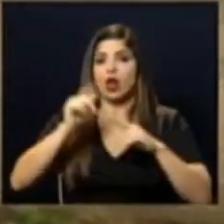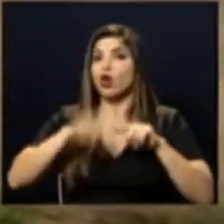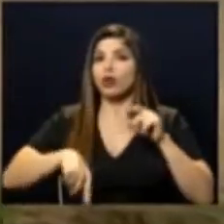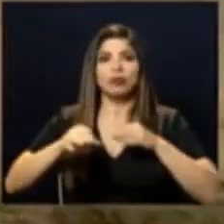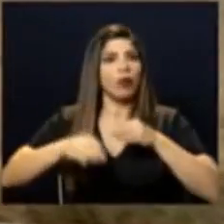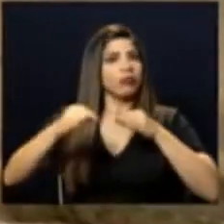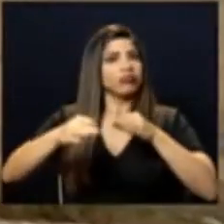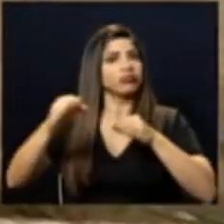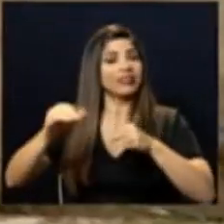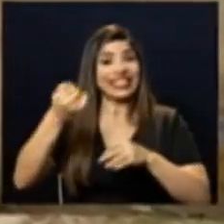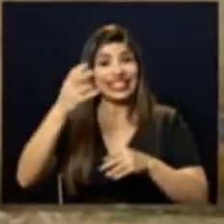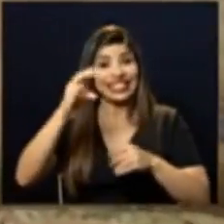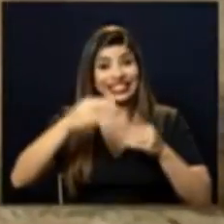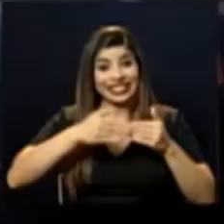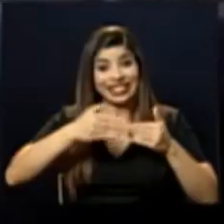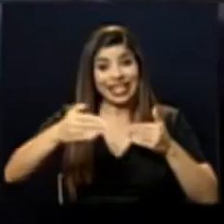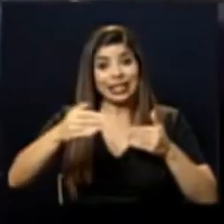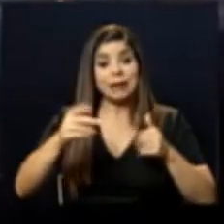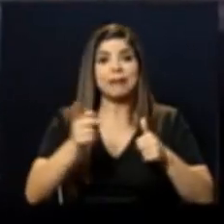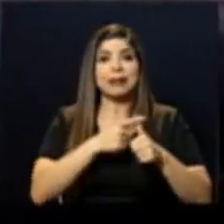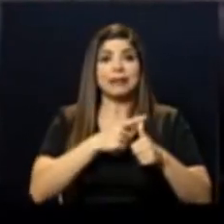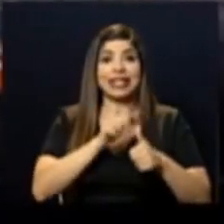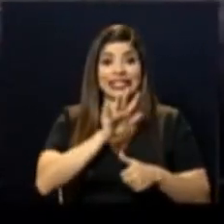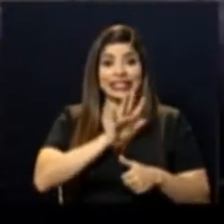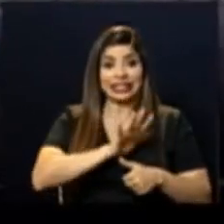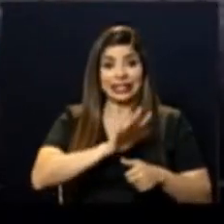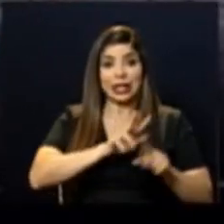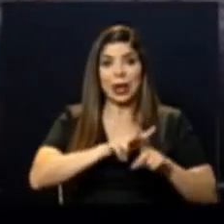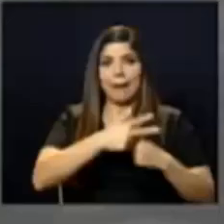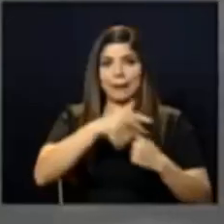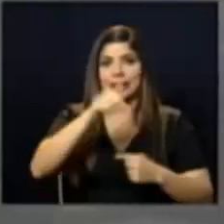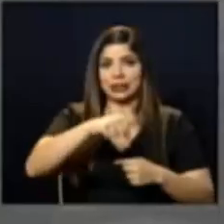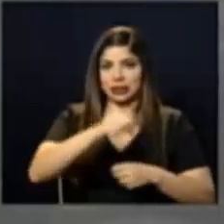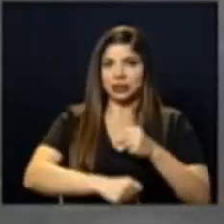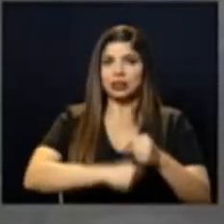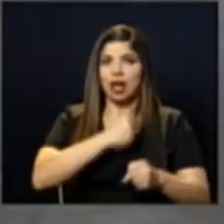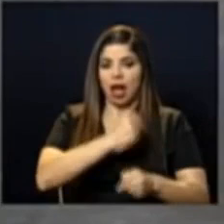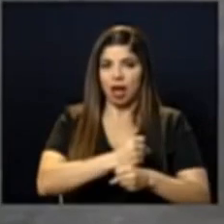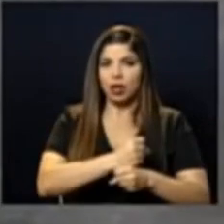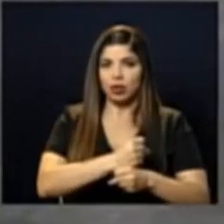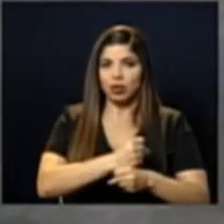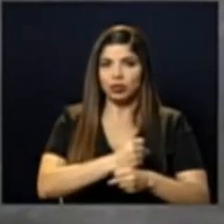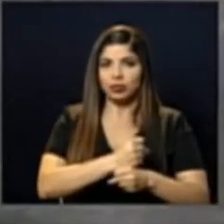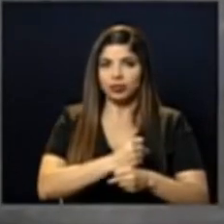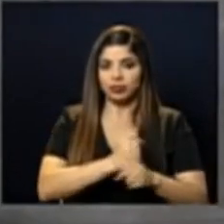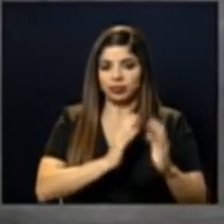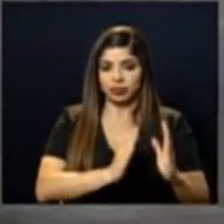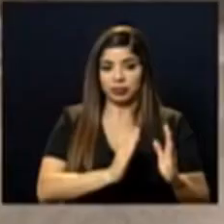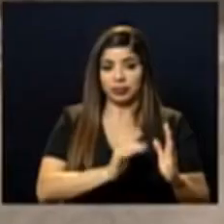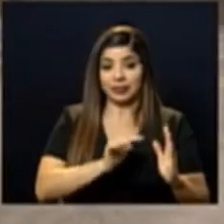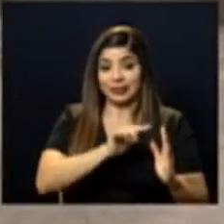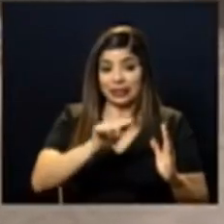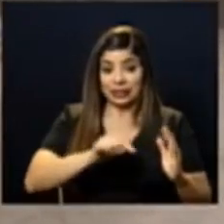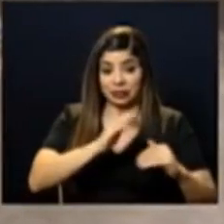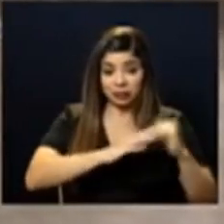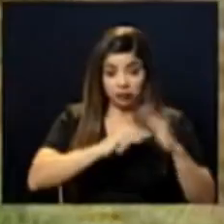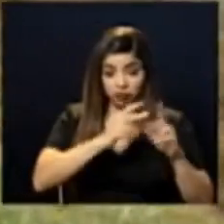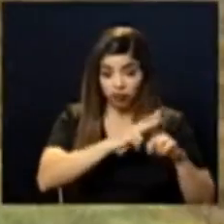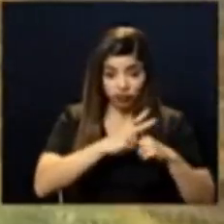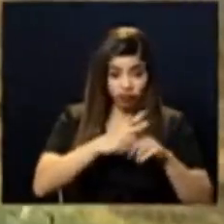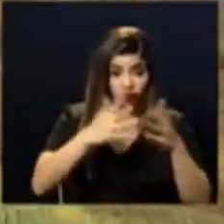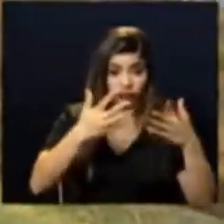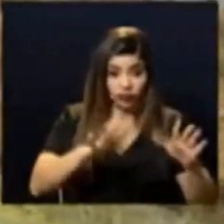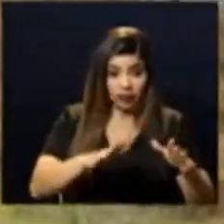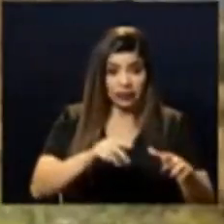impostergables, de las cuales las primeras 5 comenzarán este año. Con estos trabajos terminados,